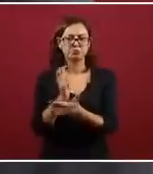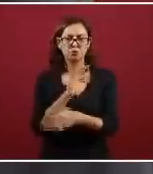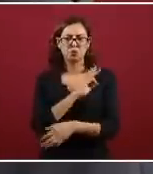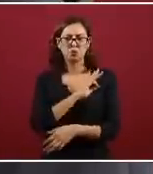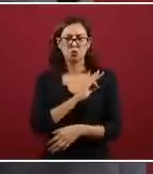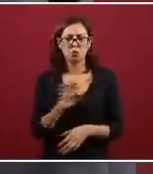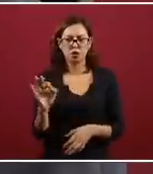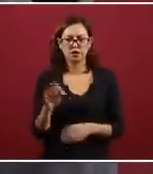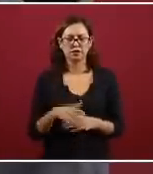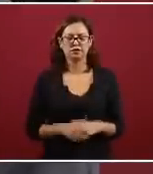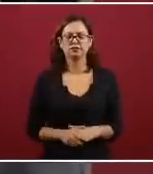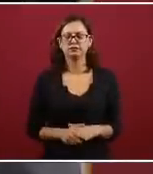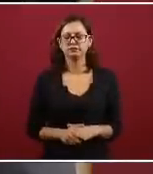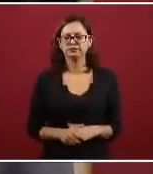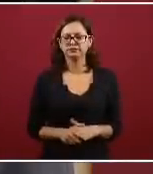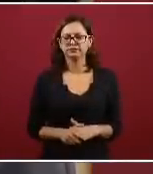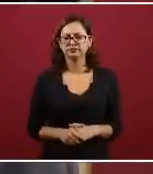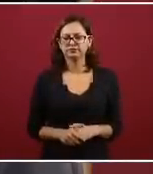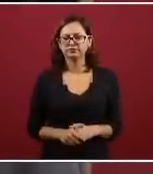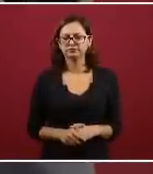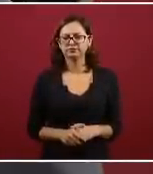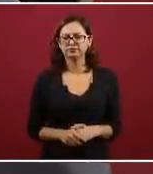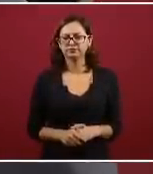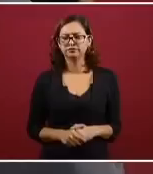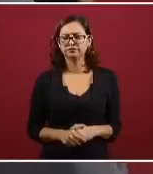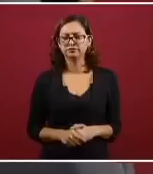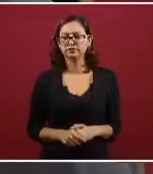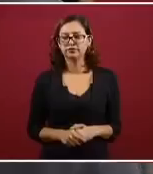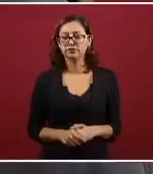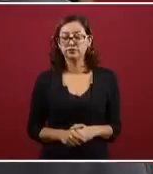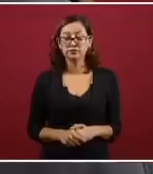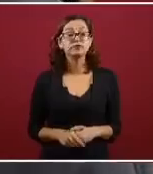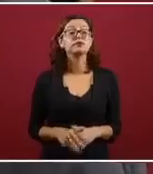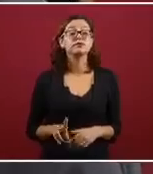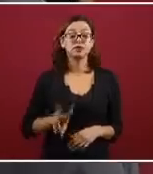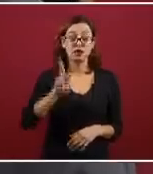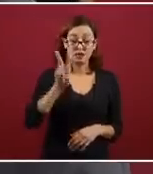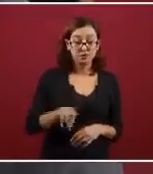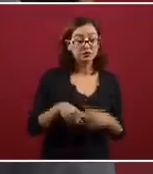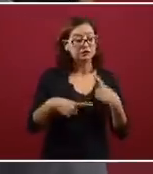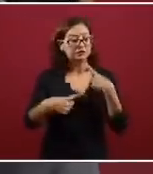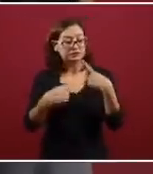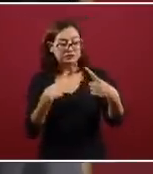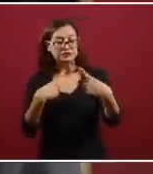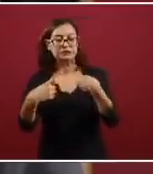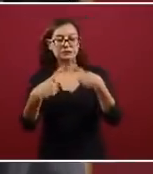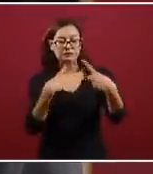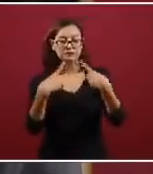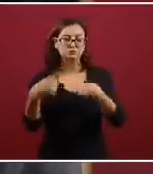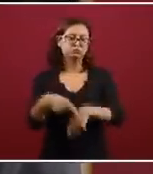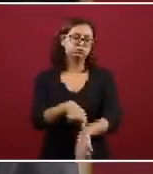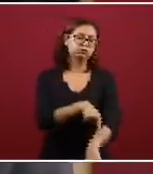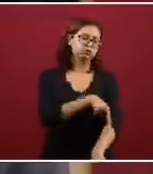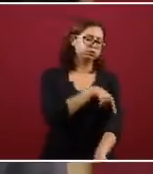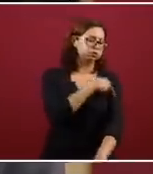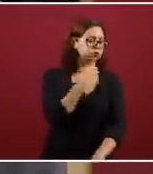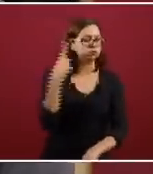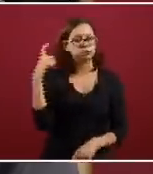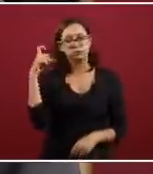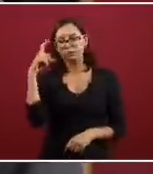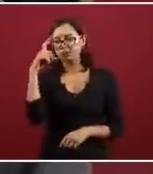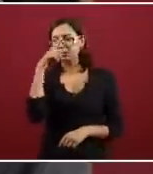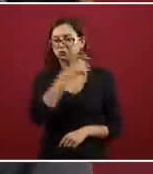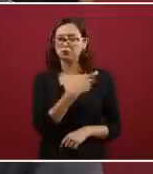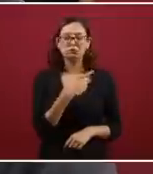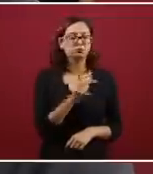las negociaciones fueron extensas, difíciles, siempre existió un trato de